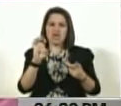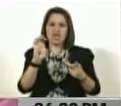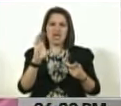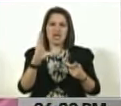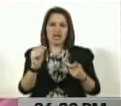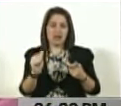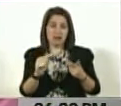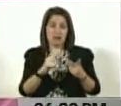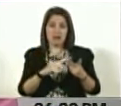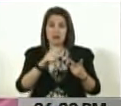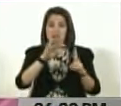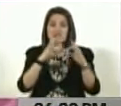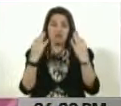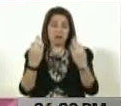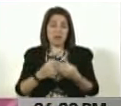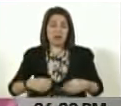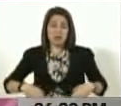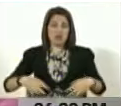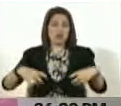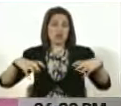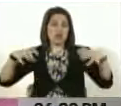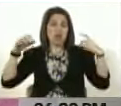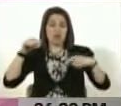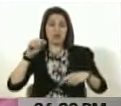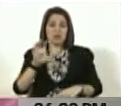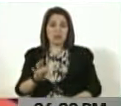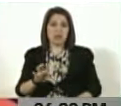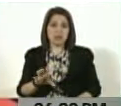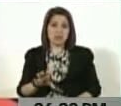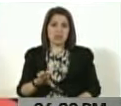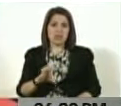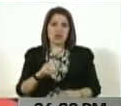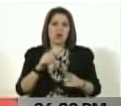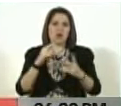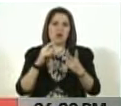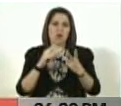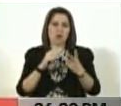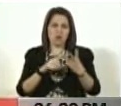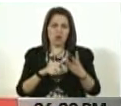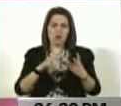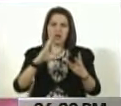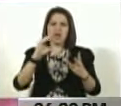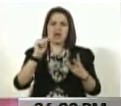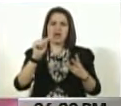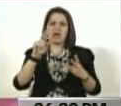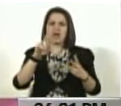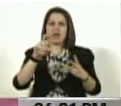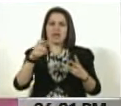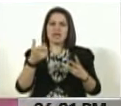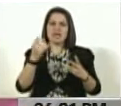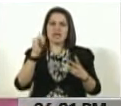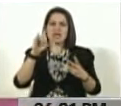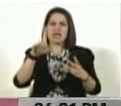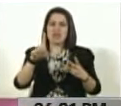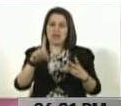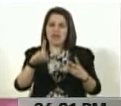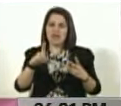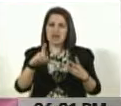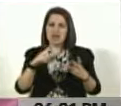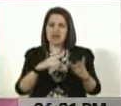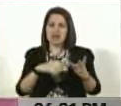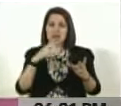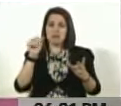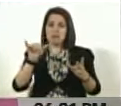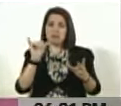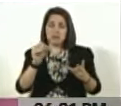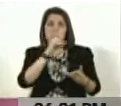familias más millonarias, los italianos más millonarios de este país. La Canguil, el antiguo jefe de la Cangil es el mismo jefe